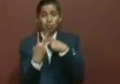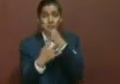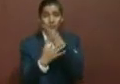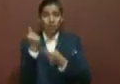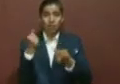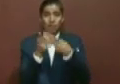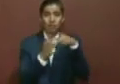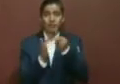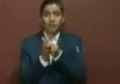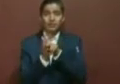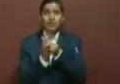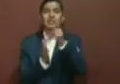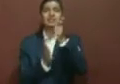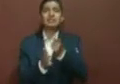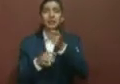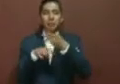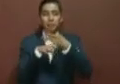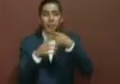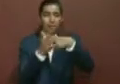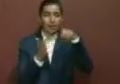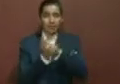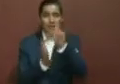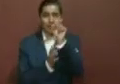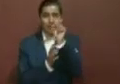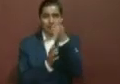Entonces, en plaza son 36,000